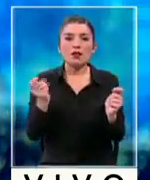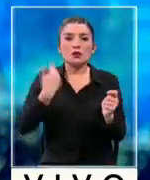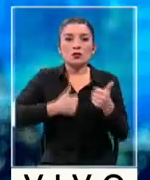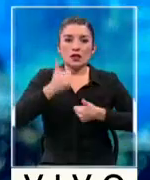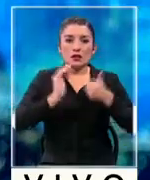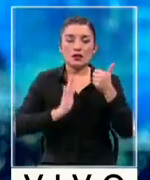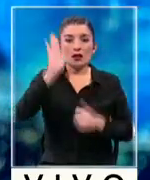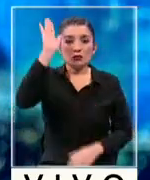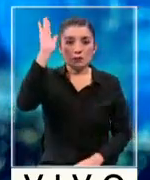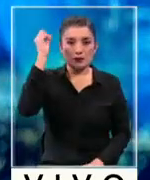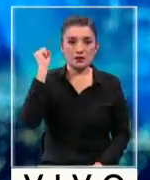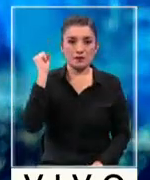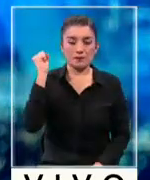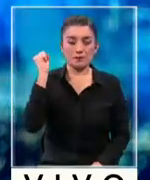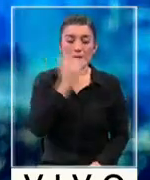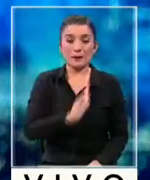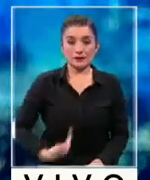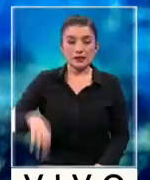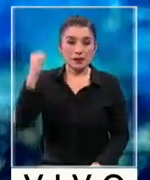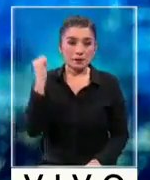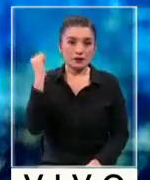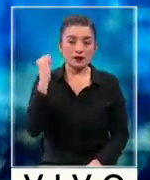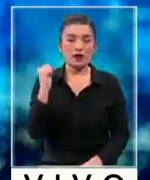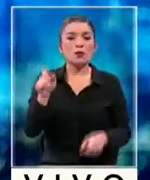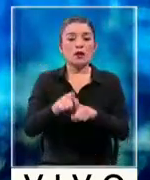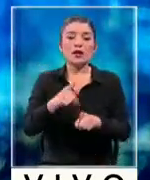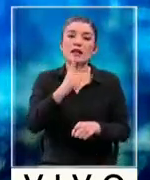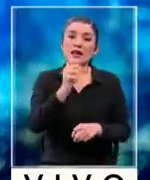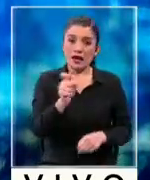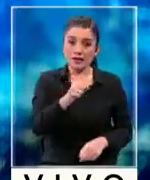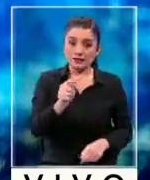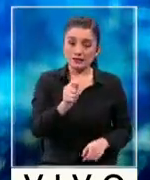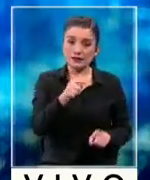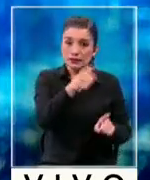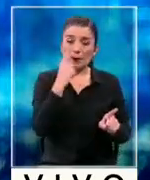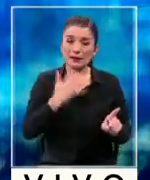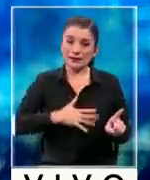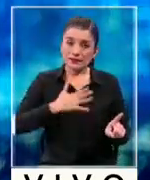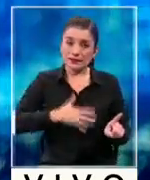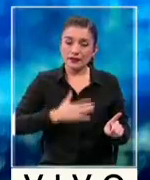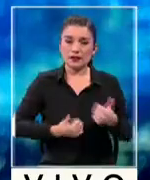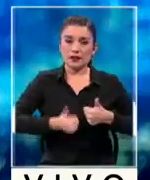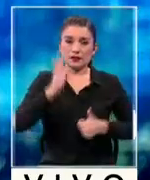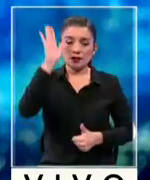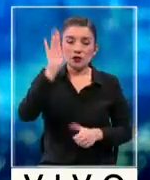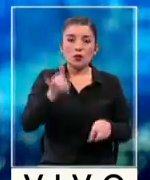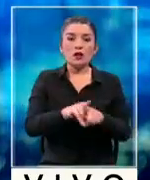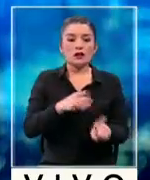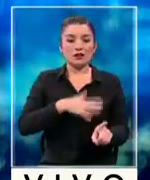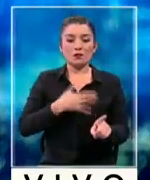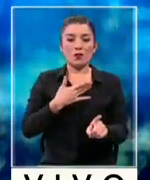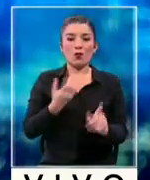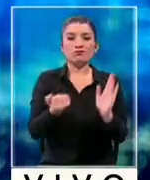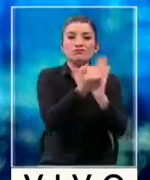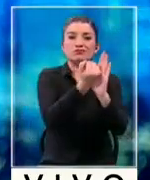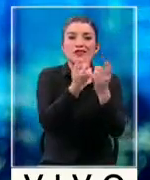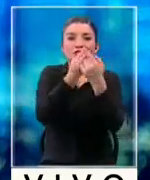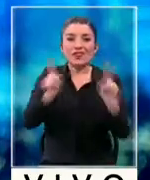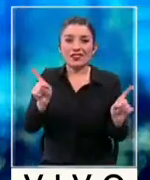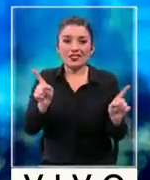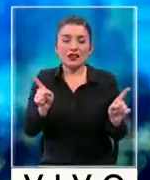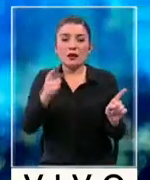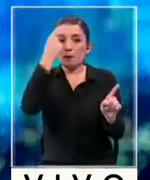Sebastián Piñera. Ahora, probablemente, como Felipe Kast quiere ser el candidato, tiene que buscar diferenciarse en algo, pero creo que sus diferenciaciones son un poco forzadas